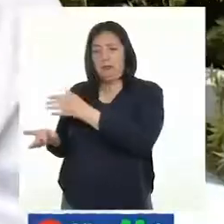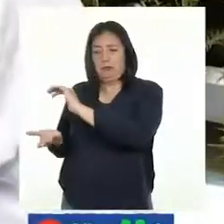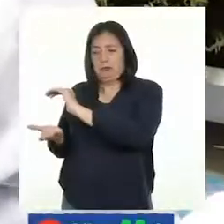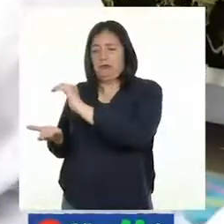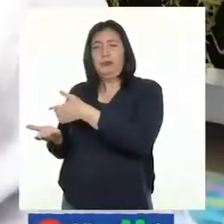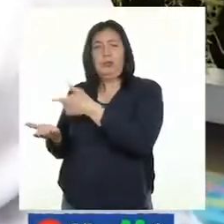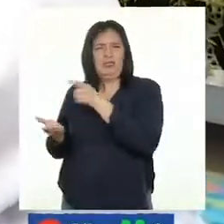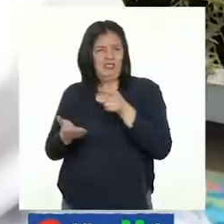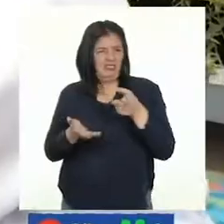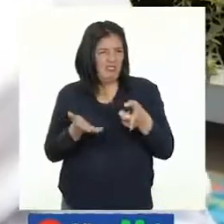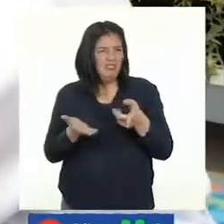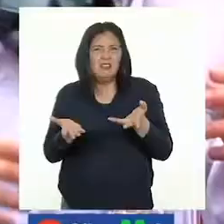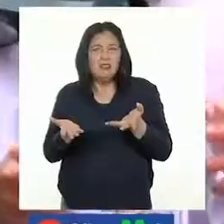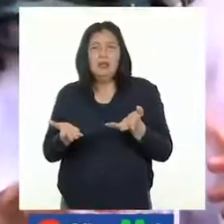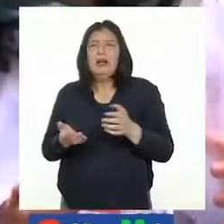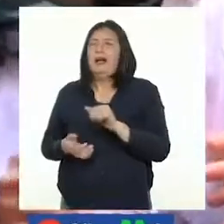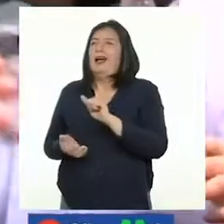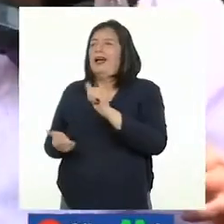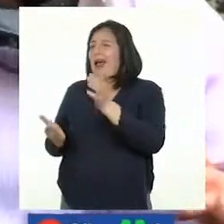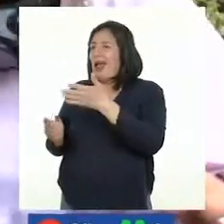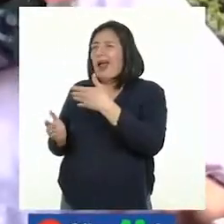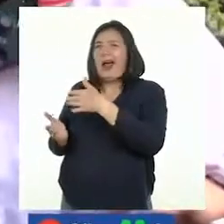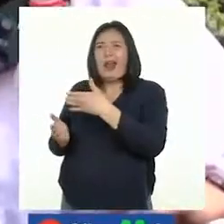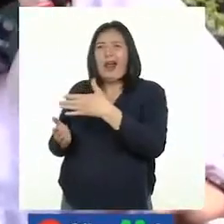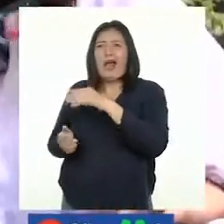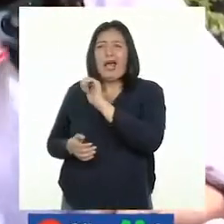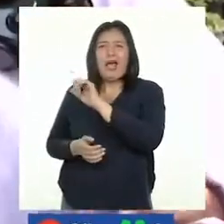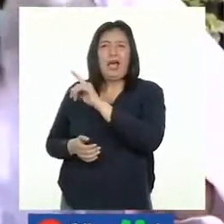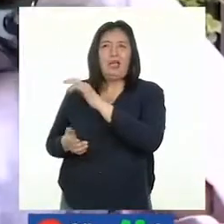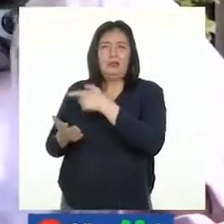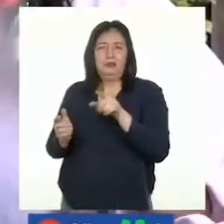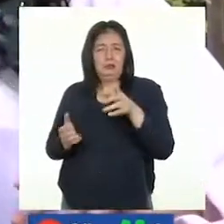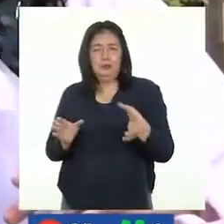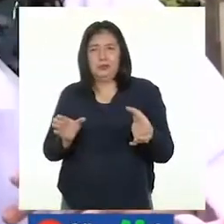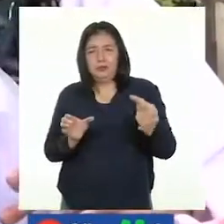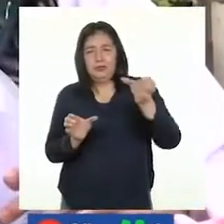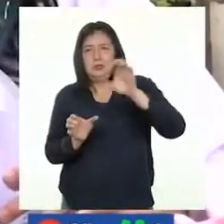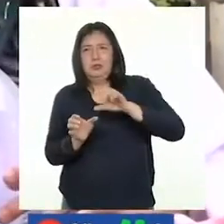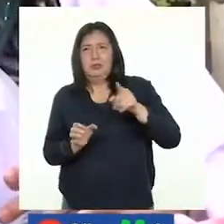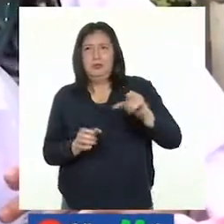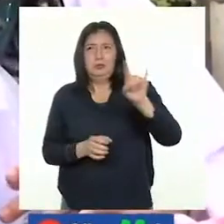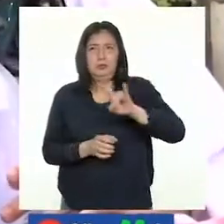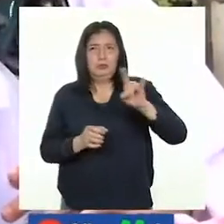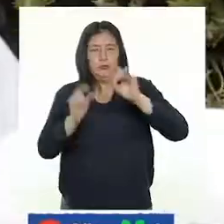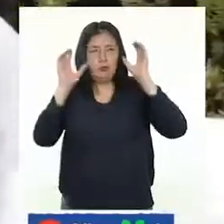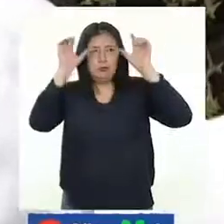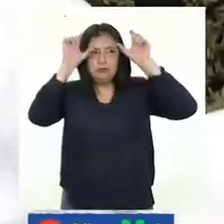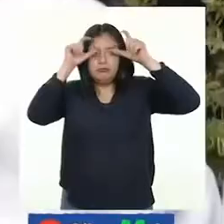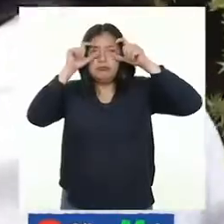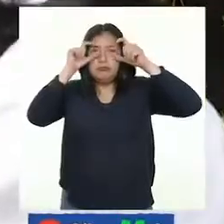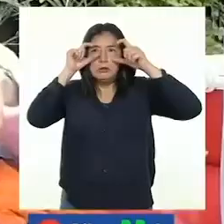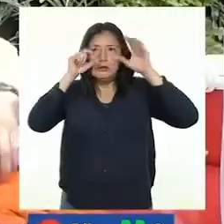transparente. ¿Qué es eso? Esto es alcohol. Como tú vas a echar este líquido, tú vas a utilizar las lentes de seguridad, ¿está bien? Ok.